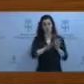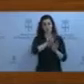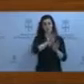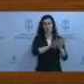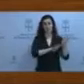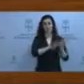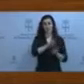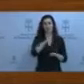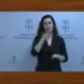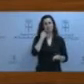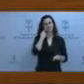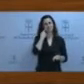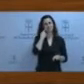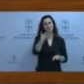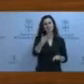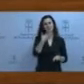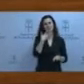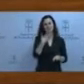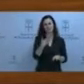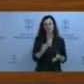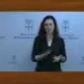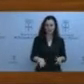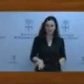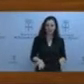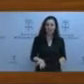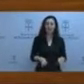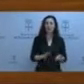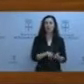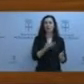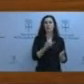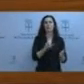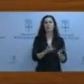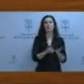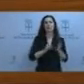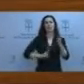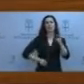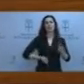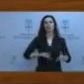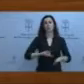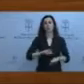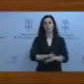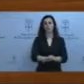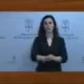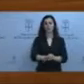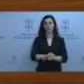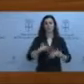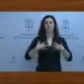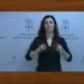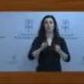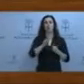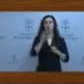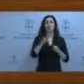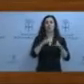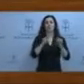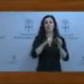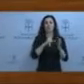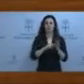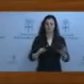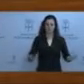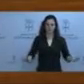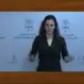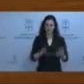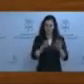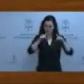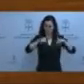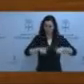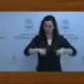el famosísimo plan director de inversiones del área de salud 2 de Asturias de 2010. Aquí venía, y aquí